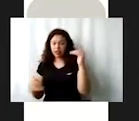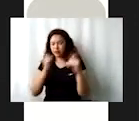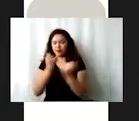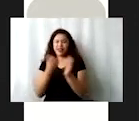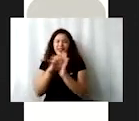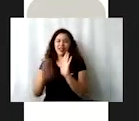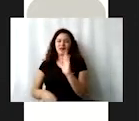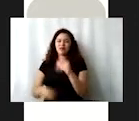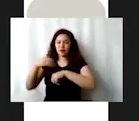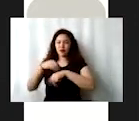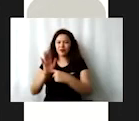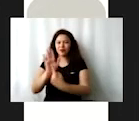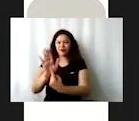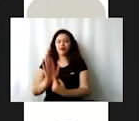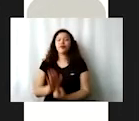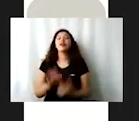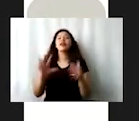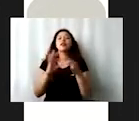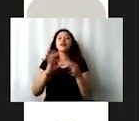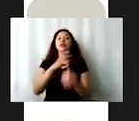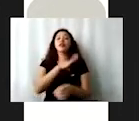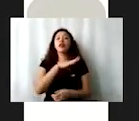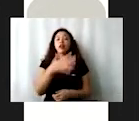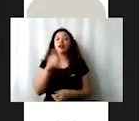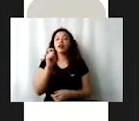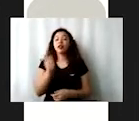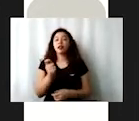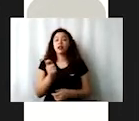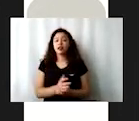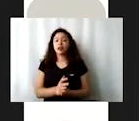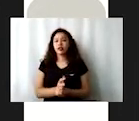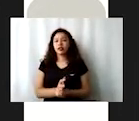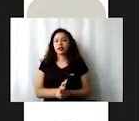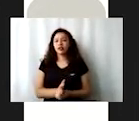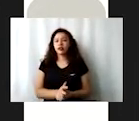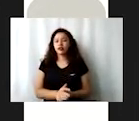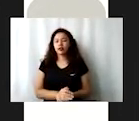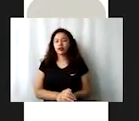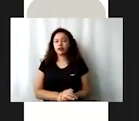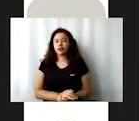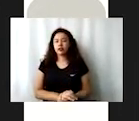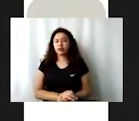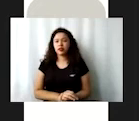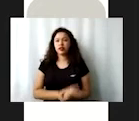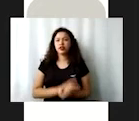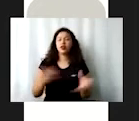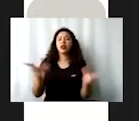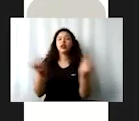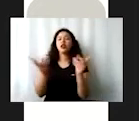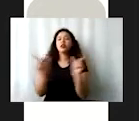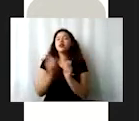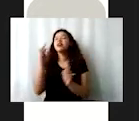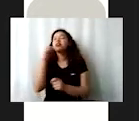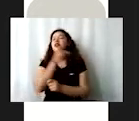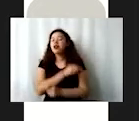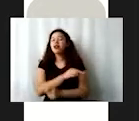¿no? La descripción general se refiere a esa que tienes que definir breve y precisa